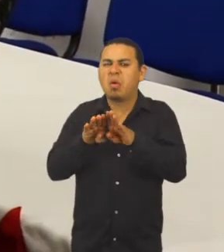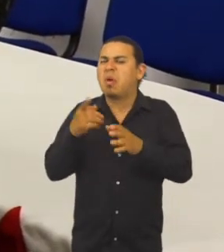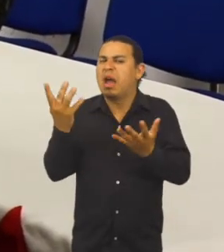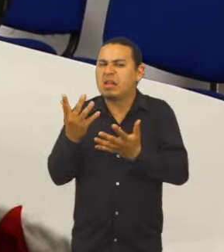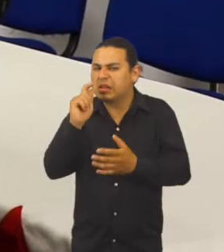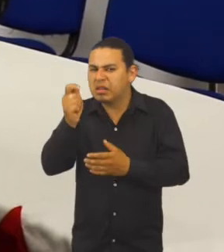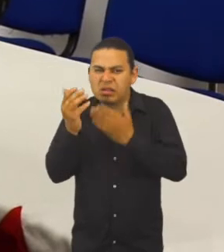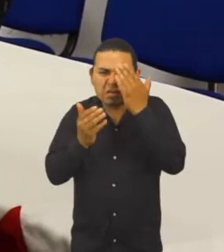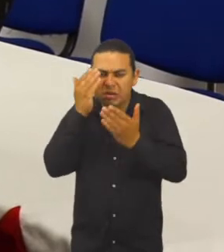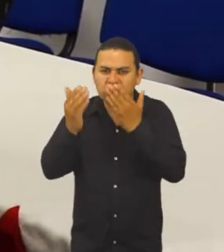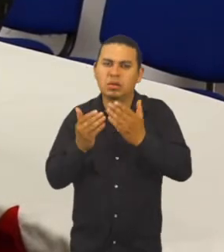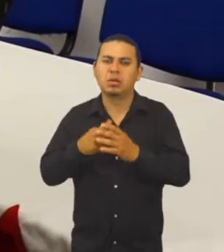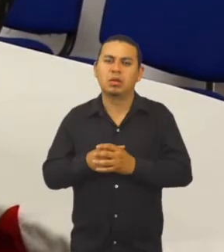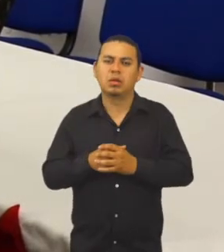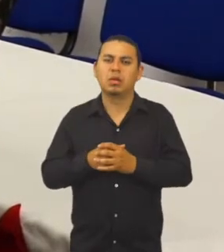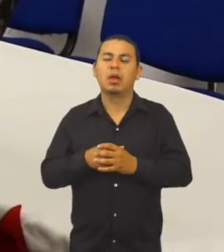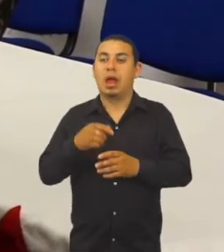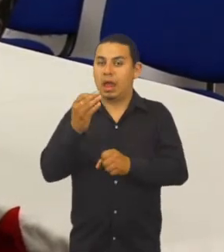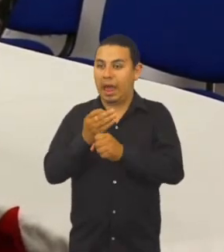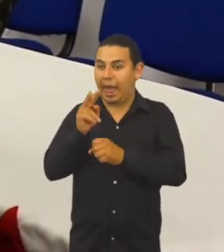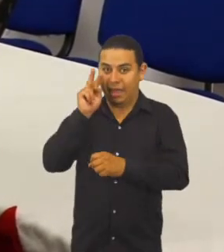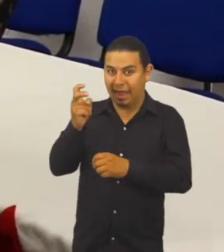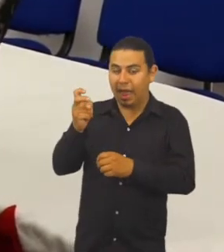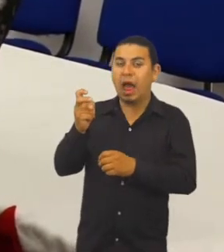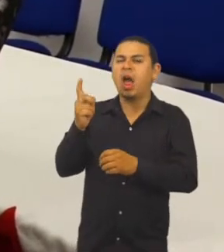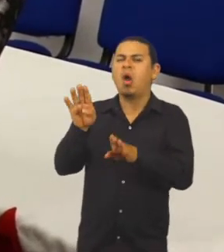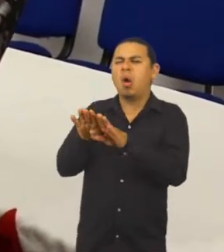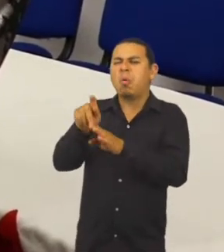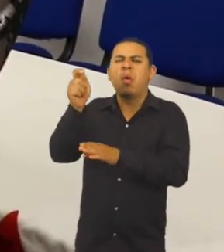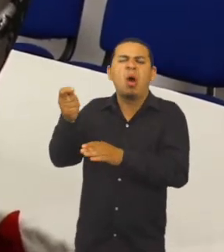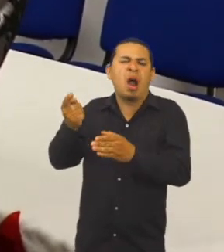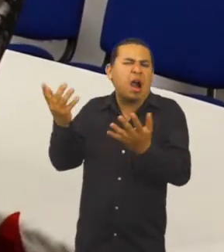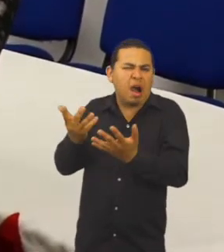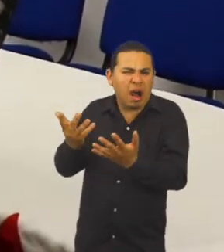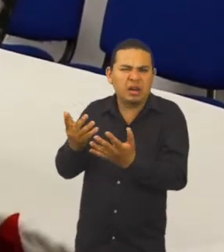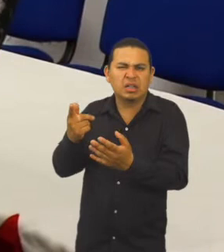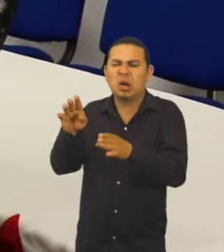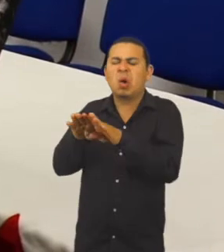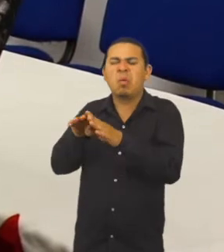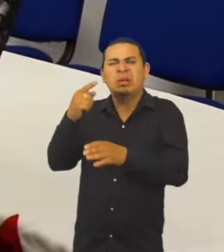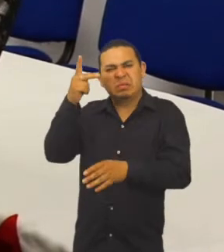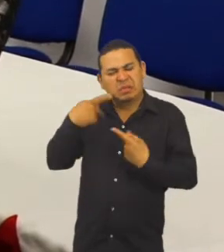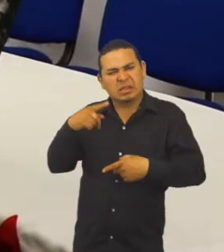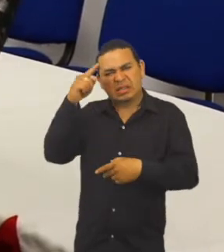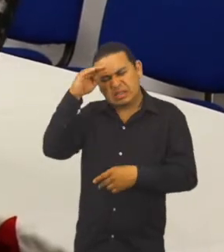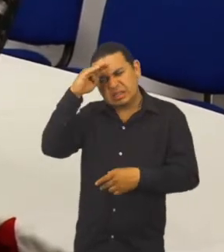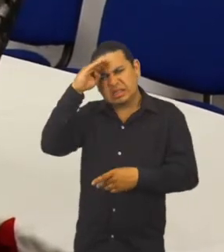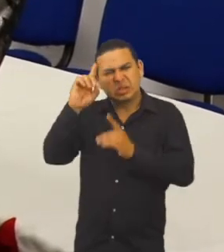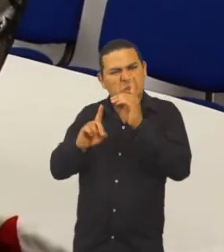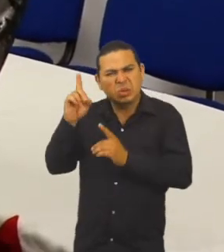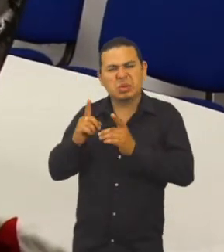www.nutricionlatinoamerica.org. Actualmente la plataforma está funcionando para el programa EduSano que se está